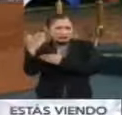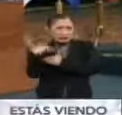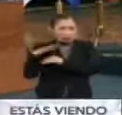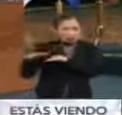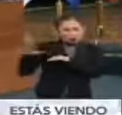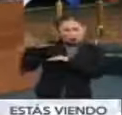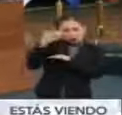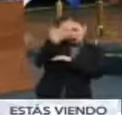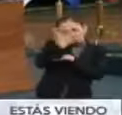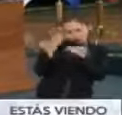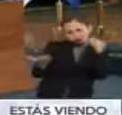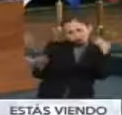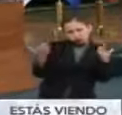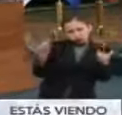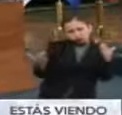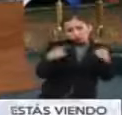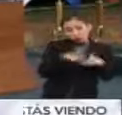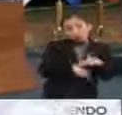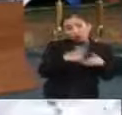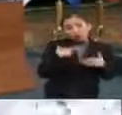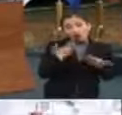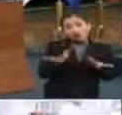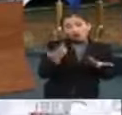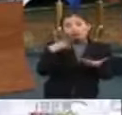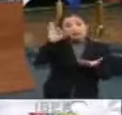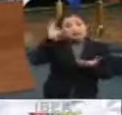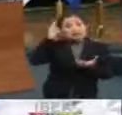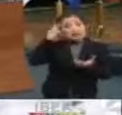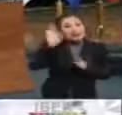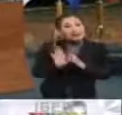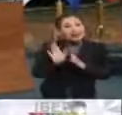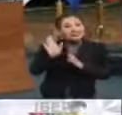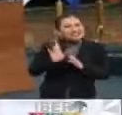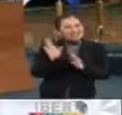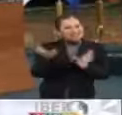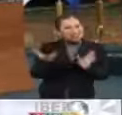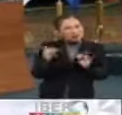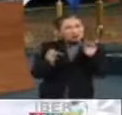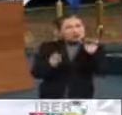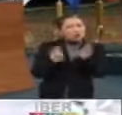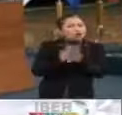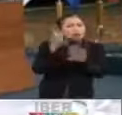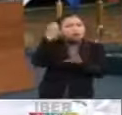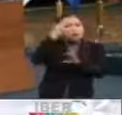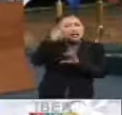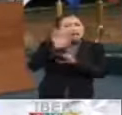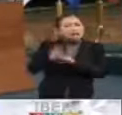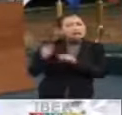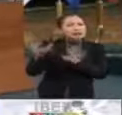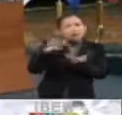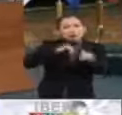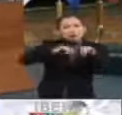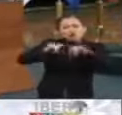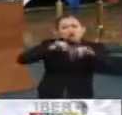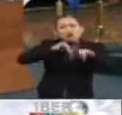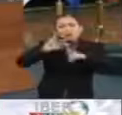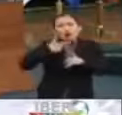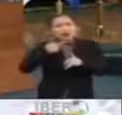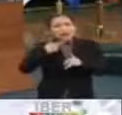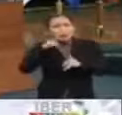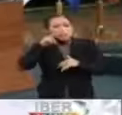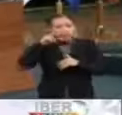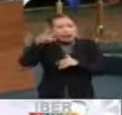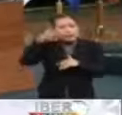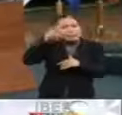recursos, comparablemente hablando con la República Popular de China, pues desigual. Es decir, ¿cuál es la experiencia en términos geopolíticos que nosotros